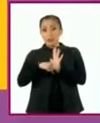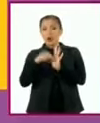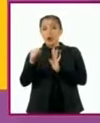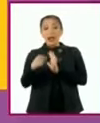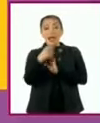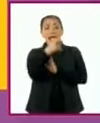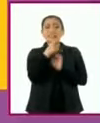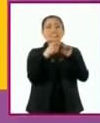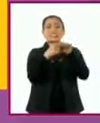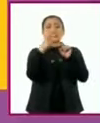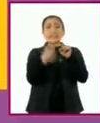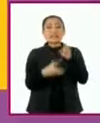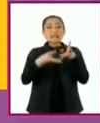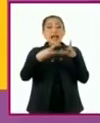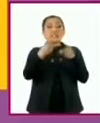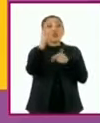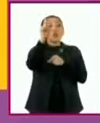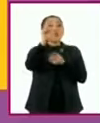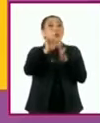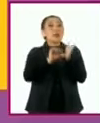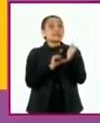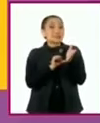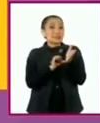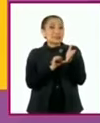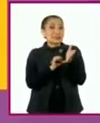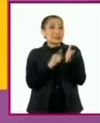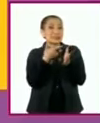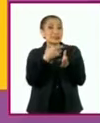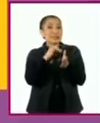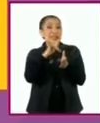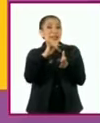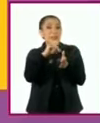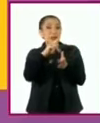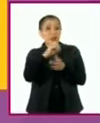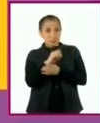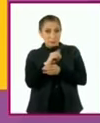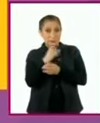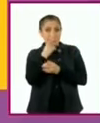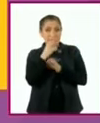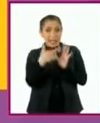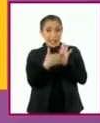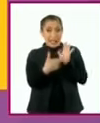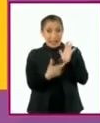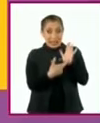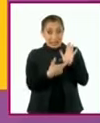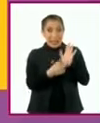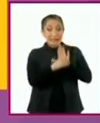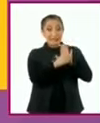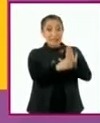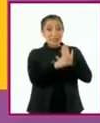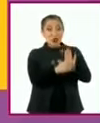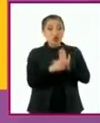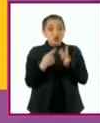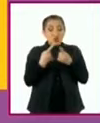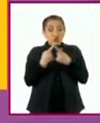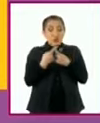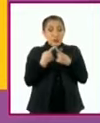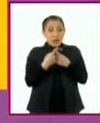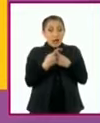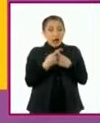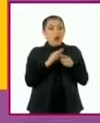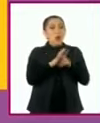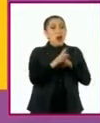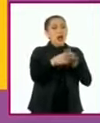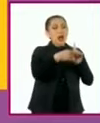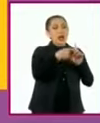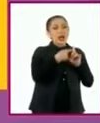x representa el gasto mensual de Gilberto. De acuerdo con las reglas de los signos de la multiplicación, ¿qué signo